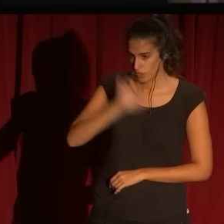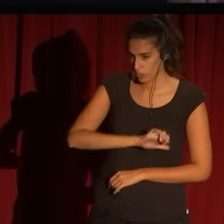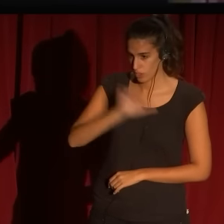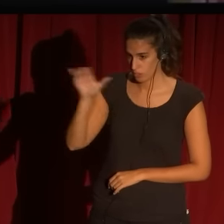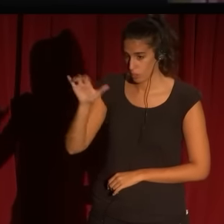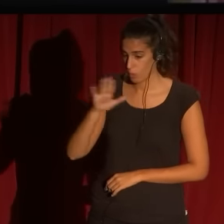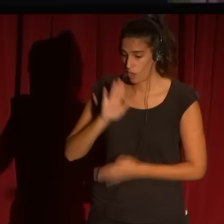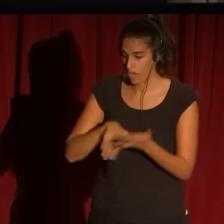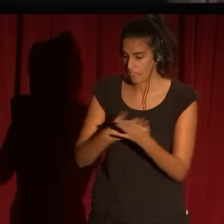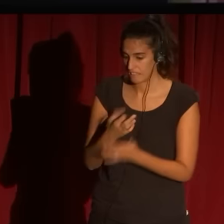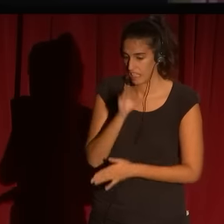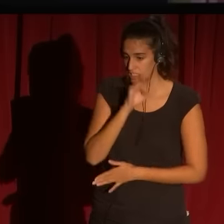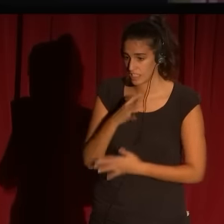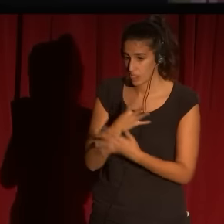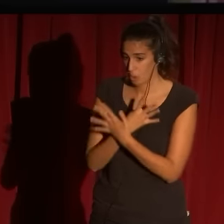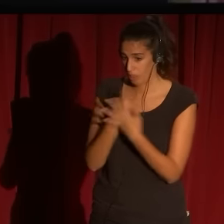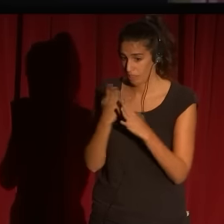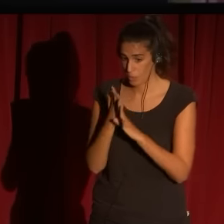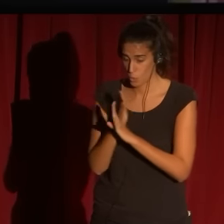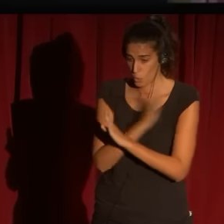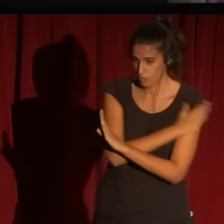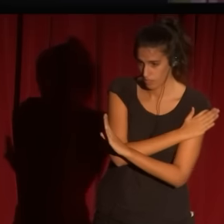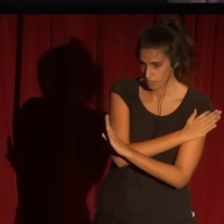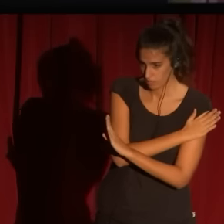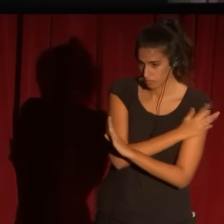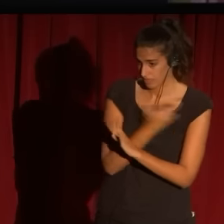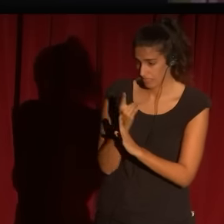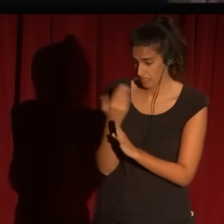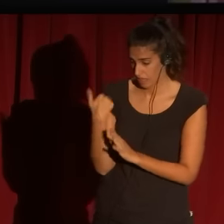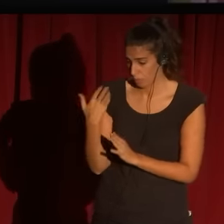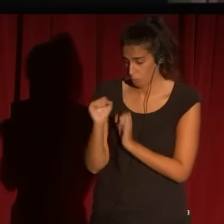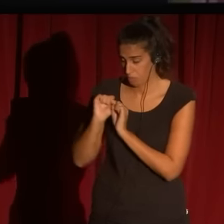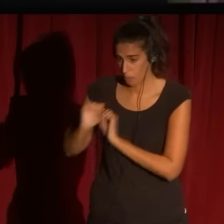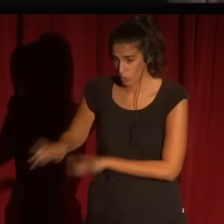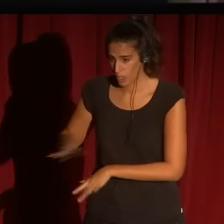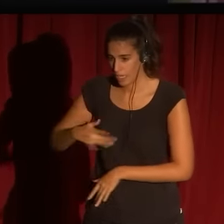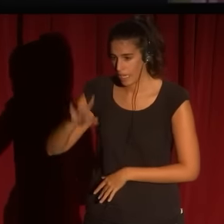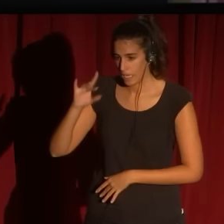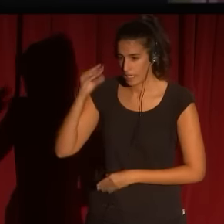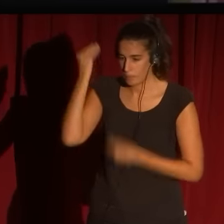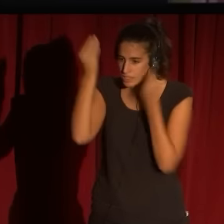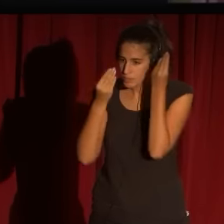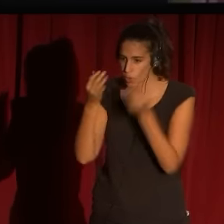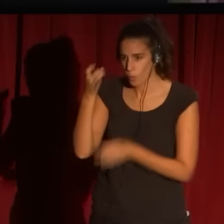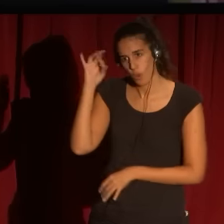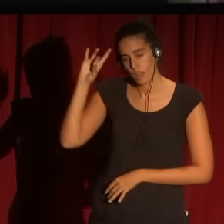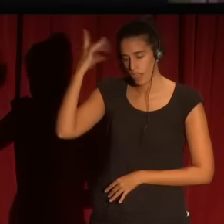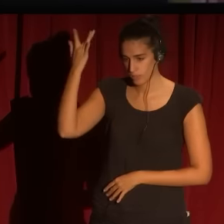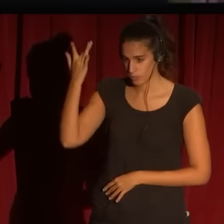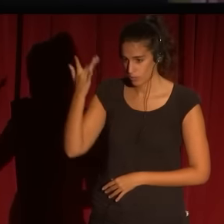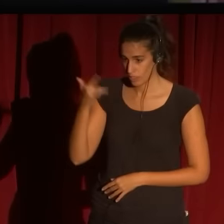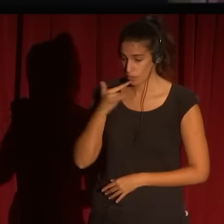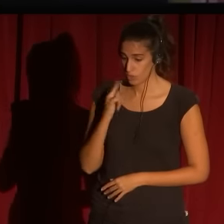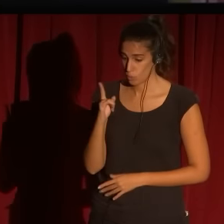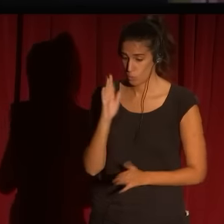hasta bien entrado el siglo XIX por lo menos y yo creo que hemos abandonado recientemente esta idea de El idealismo y uno